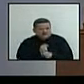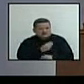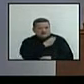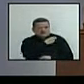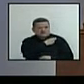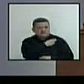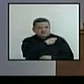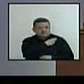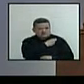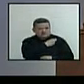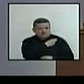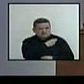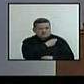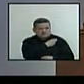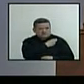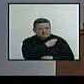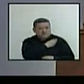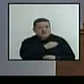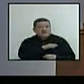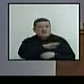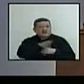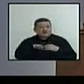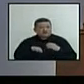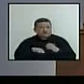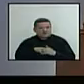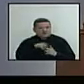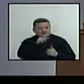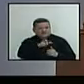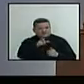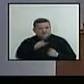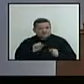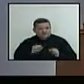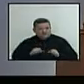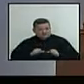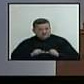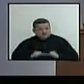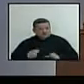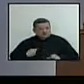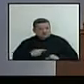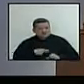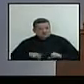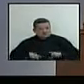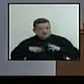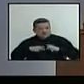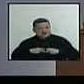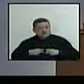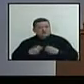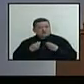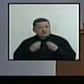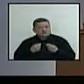cueste, para que se mantenga nuestra vida, para que haya fruto abundante.